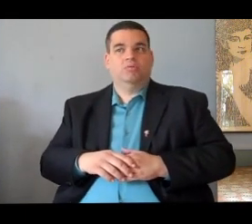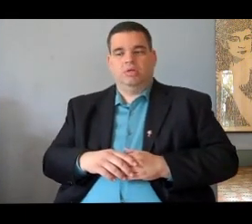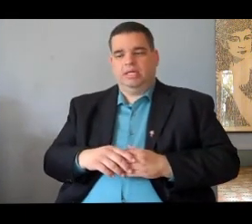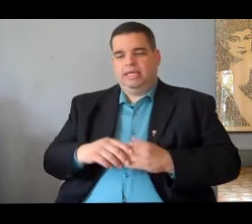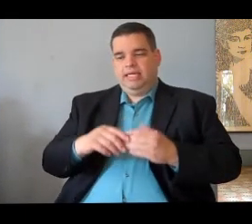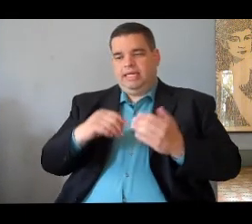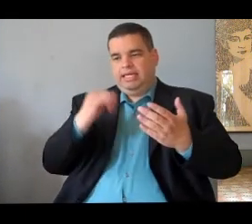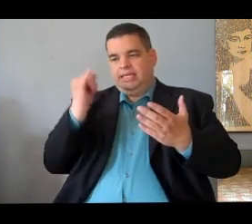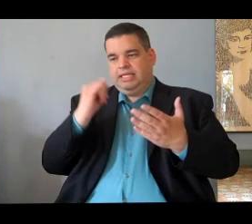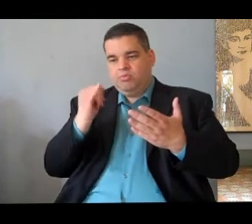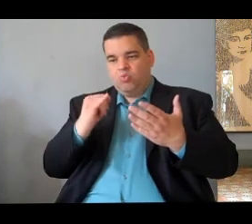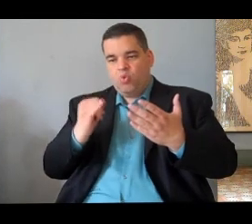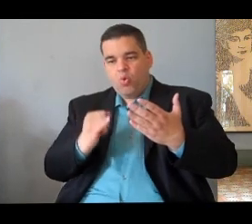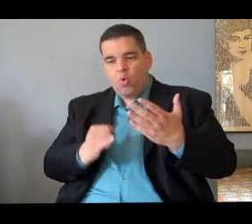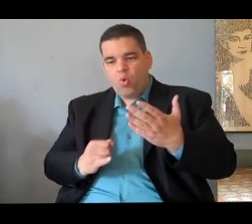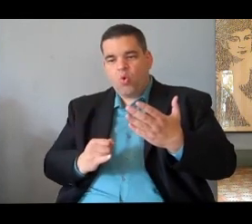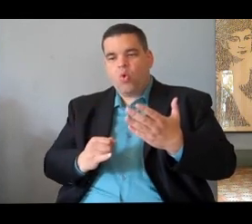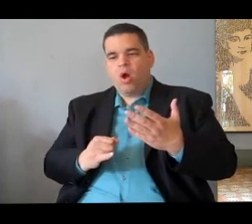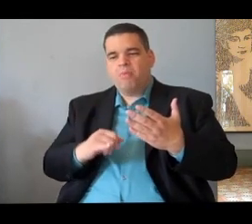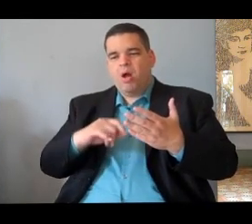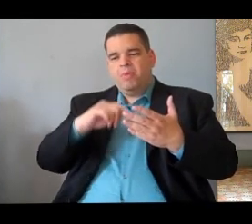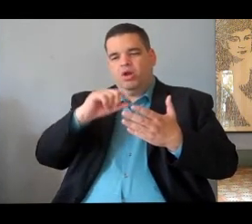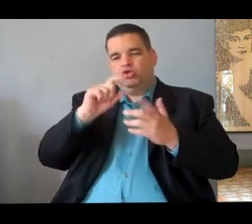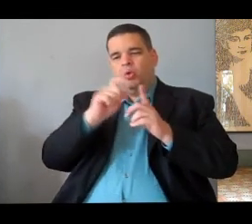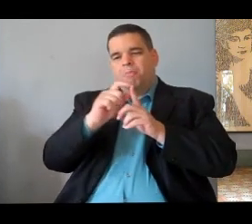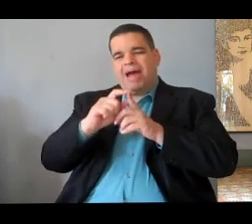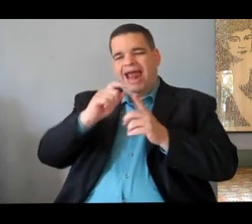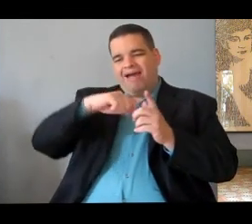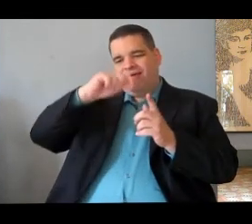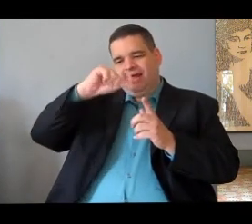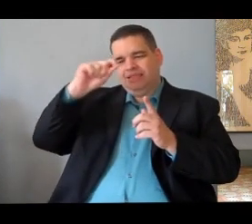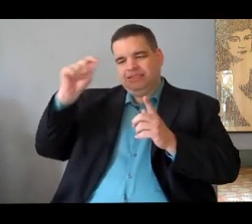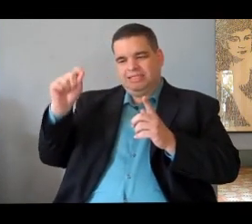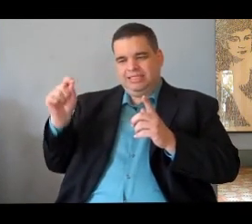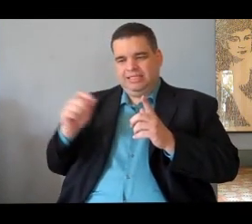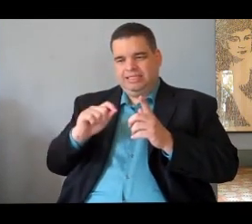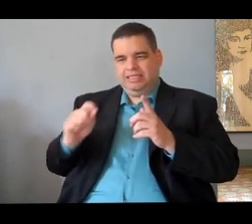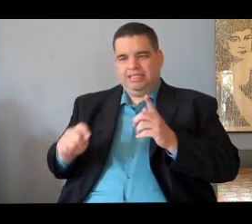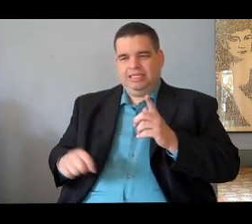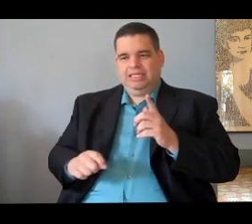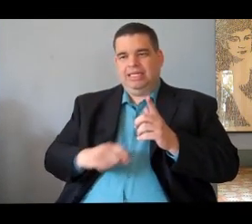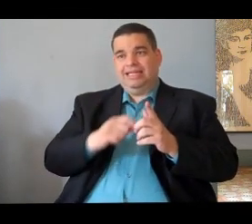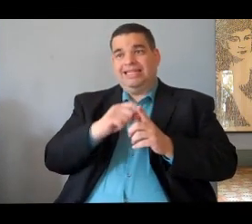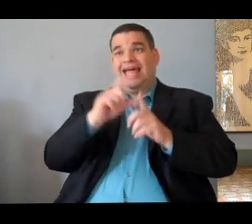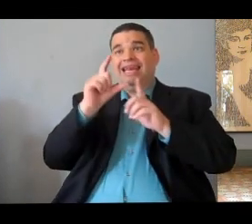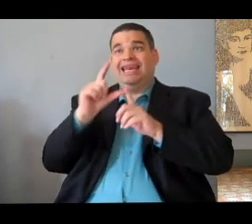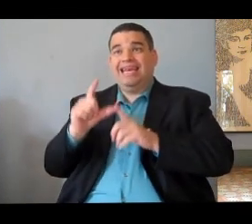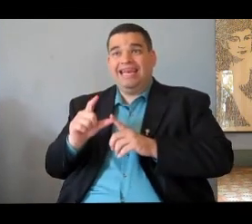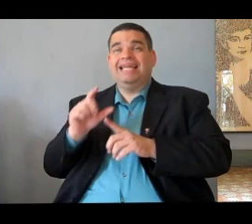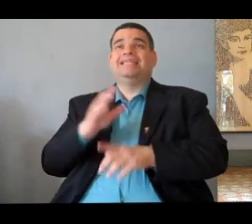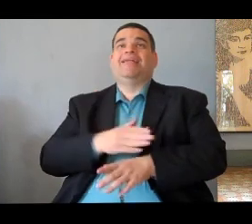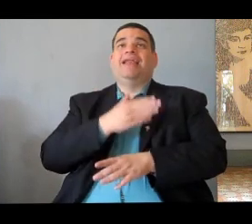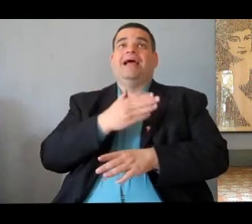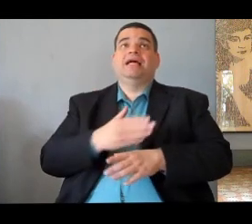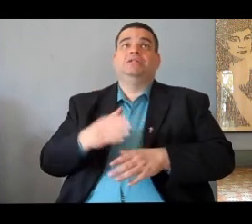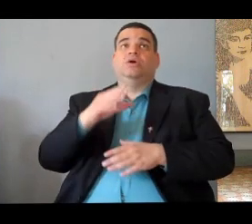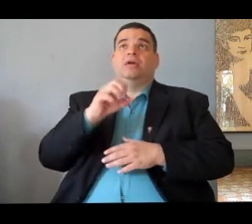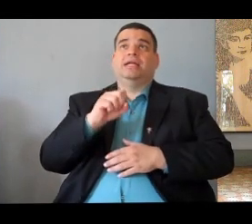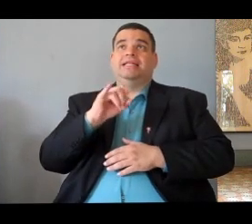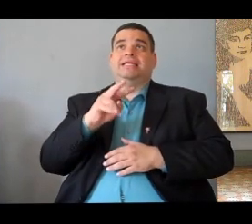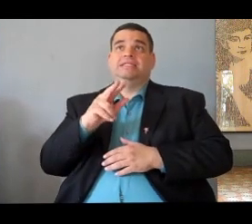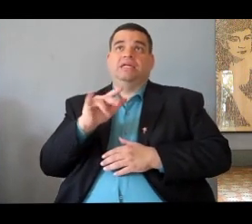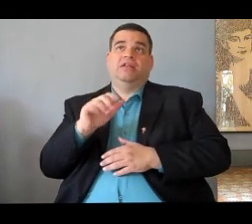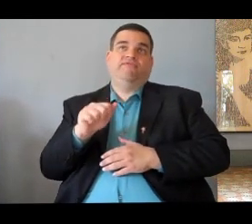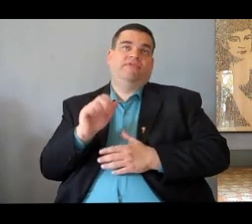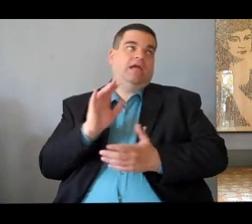la figura de ella entre escritos, ¿no? Entre palabras escritas. Ah, sí. Letras, canciones de Silvia. De canciones de Silvia. Ah, ya. Exacto.